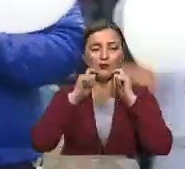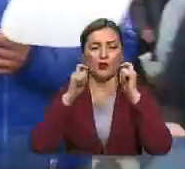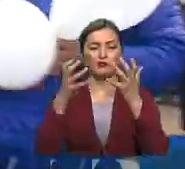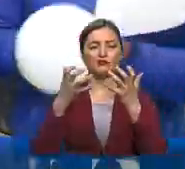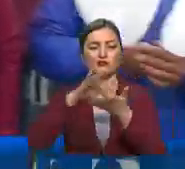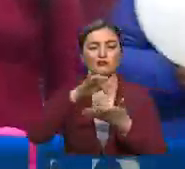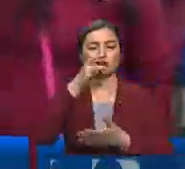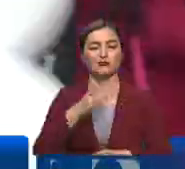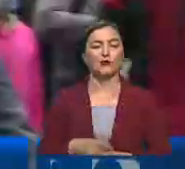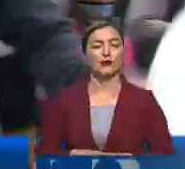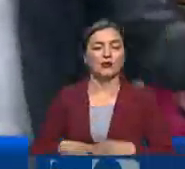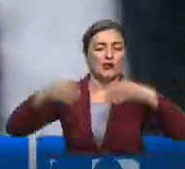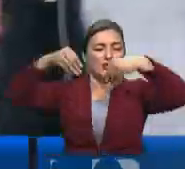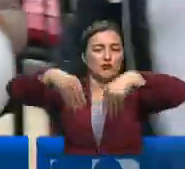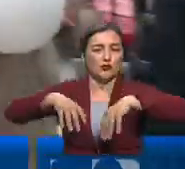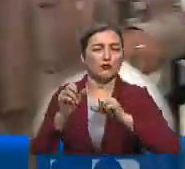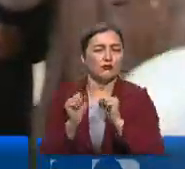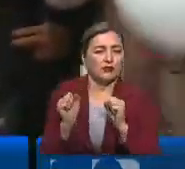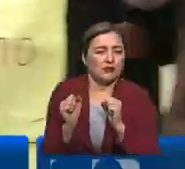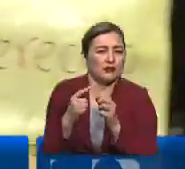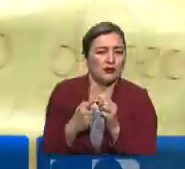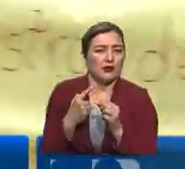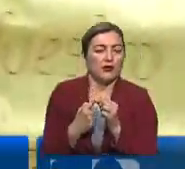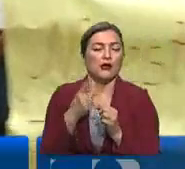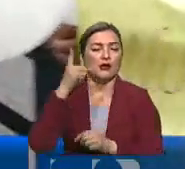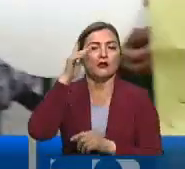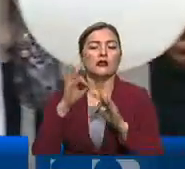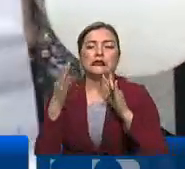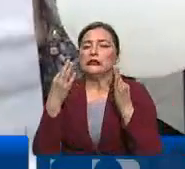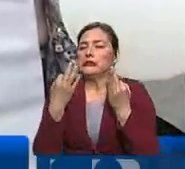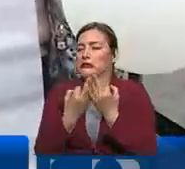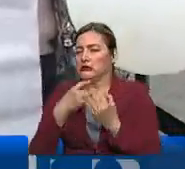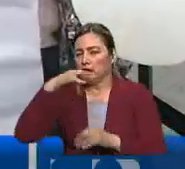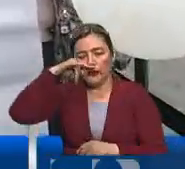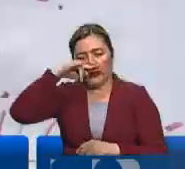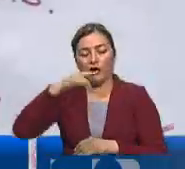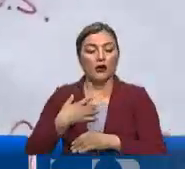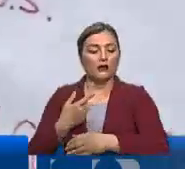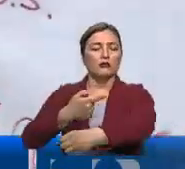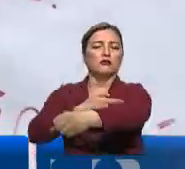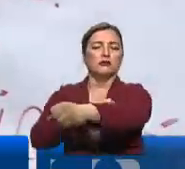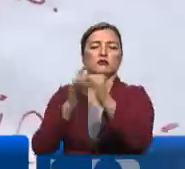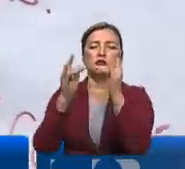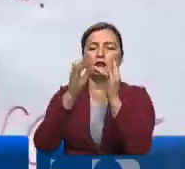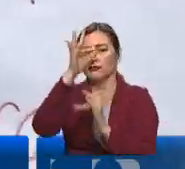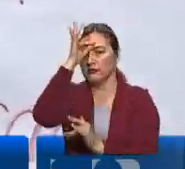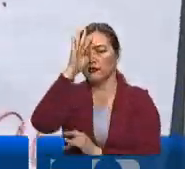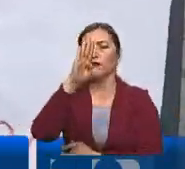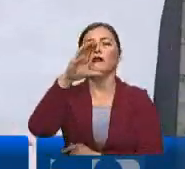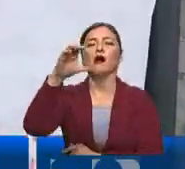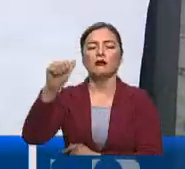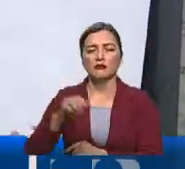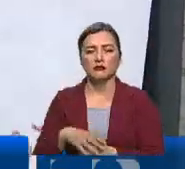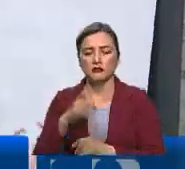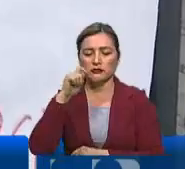Ni la lluvia ni las bajas temperaturas de la capital impidieron que los padres de familia de decenas de menores internados en esta casa de salud realizaran